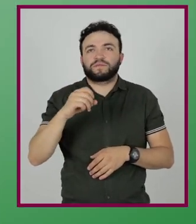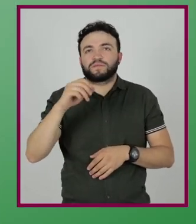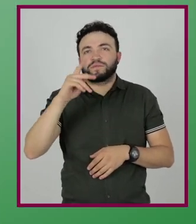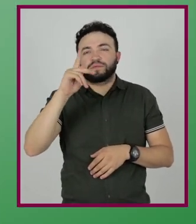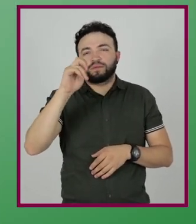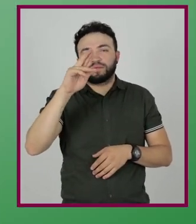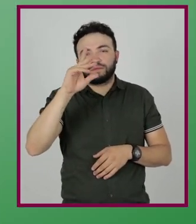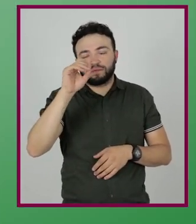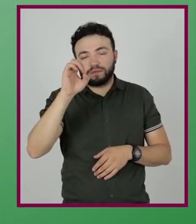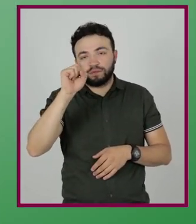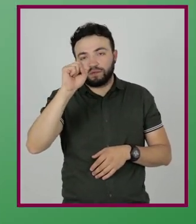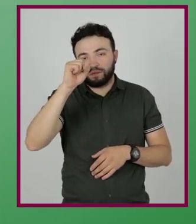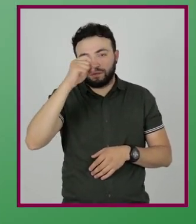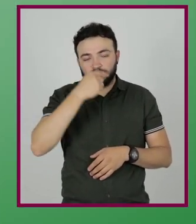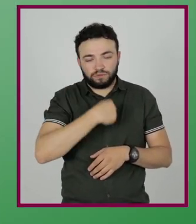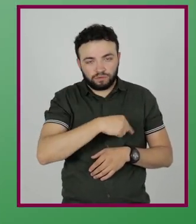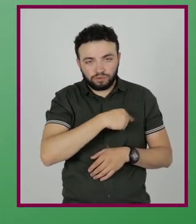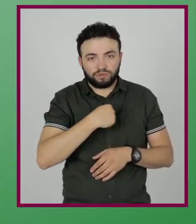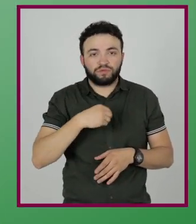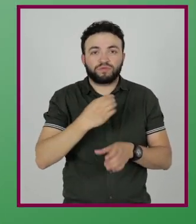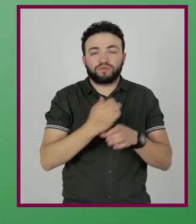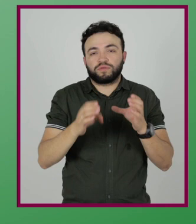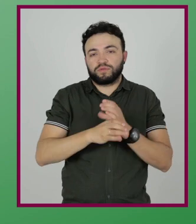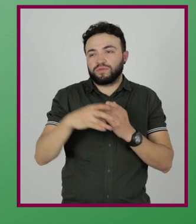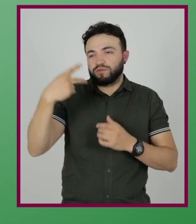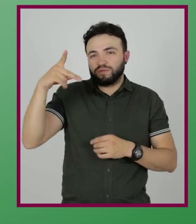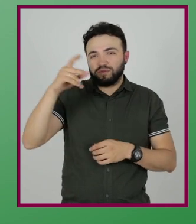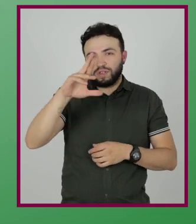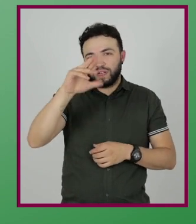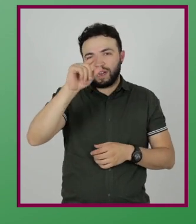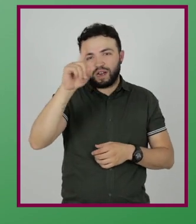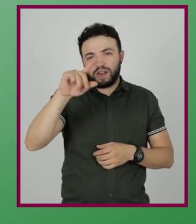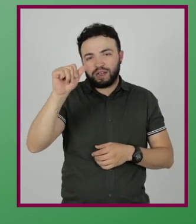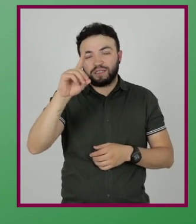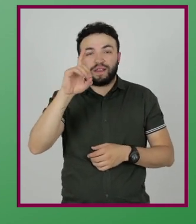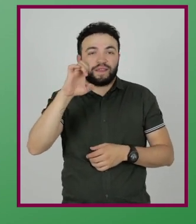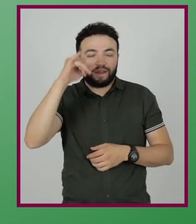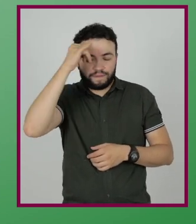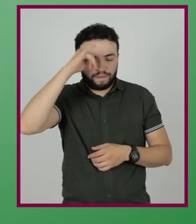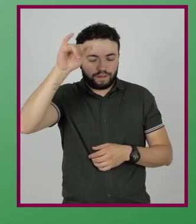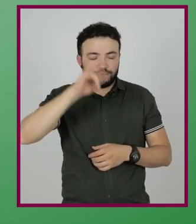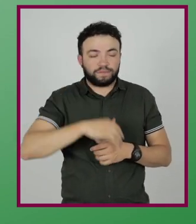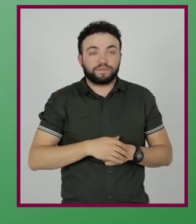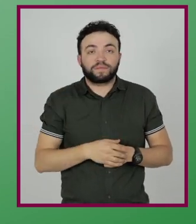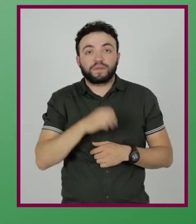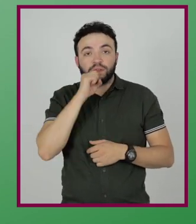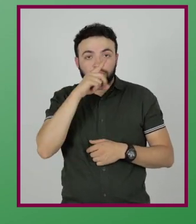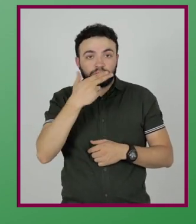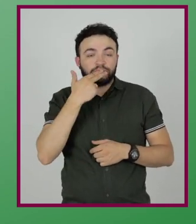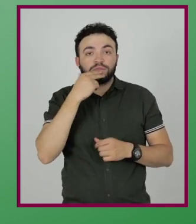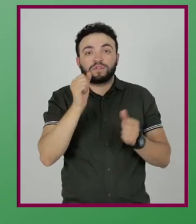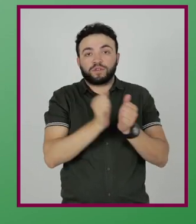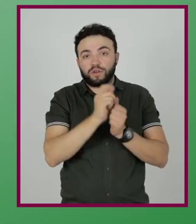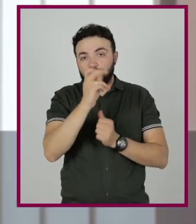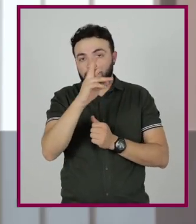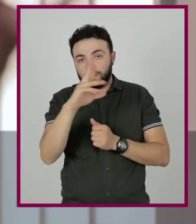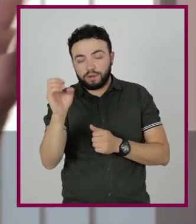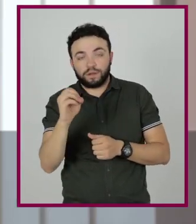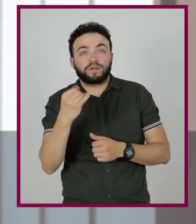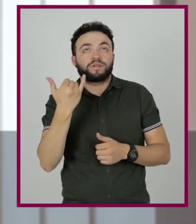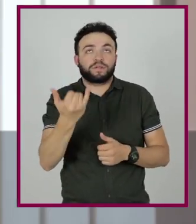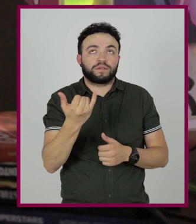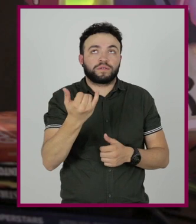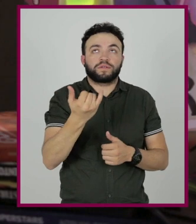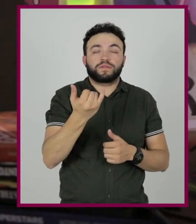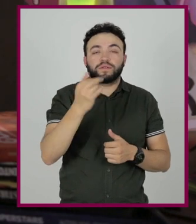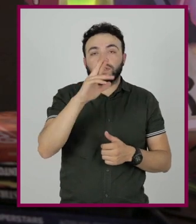Angus, Pardo Suizo, Devon del Norte y así. Claro. También podrían funcionar con perros y las